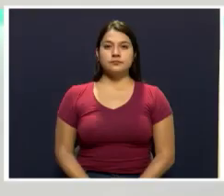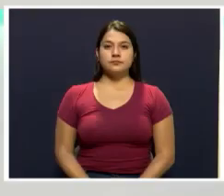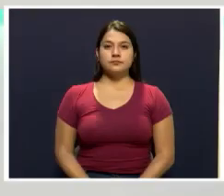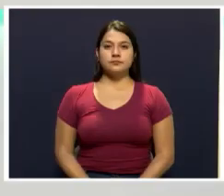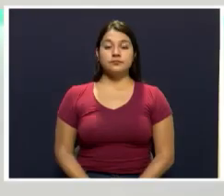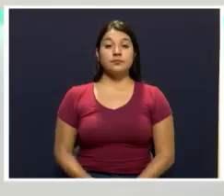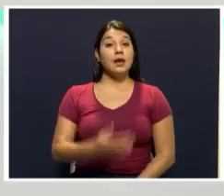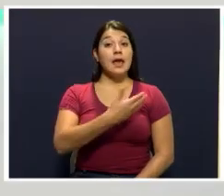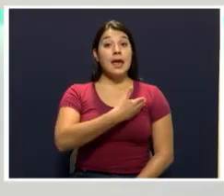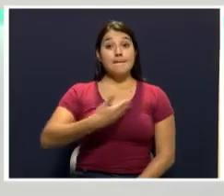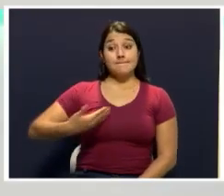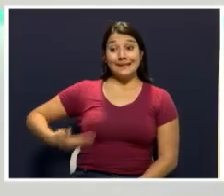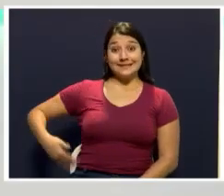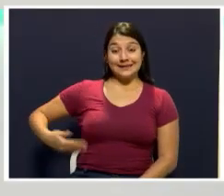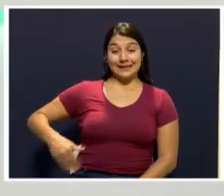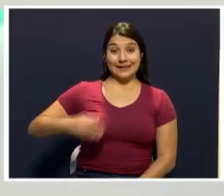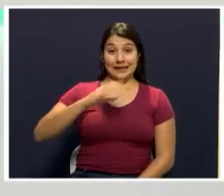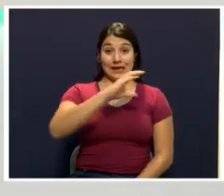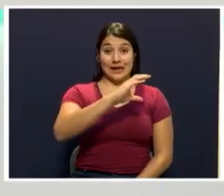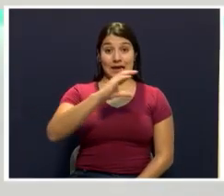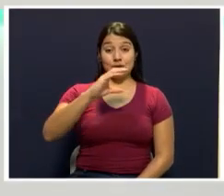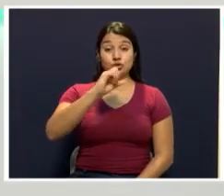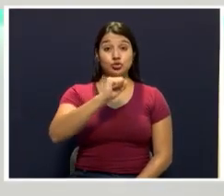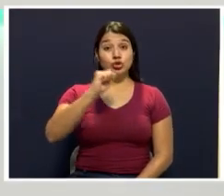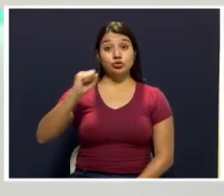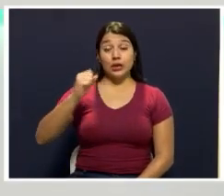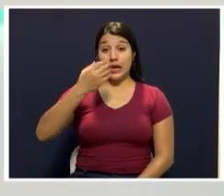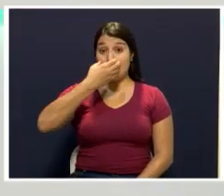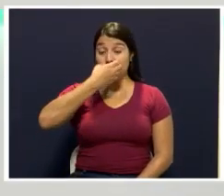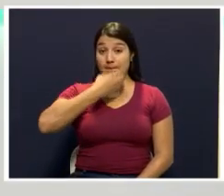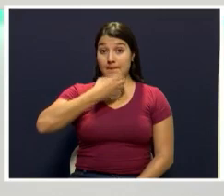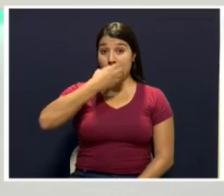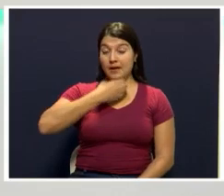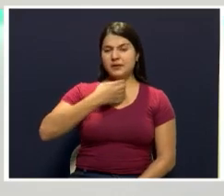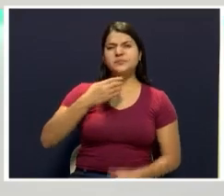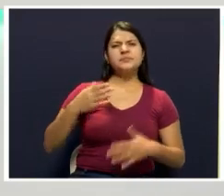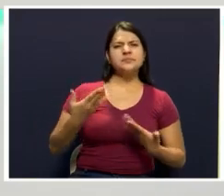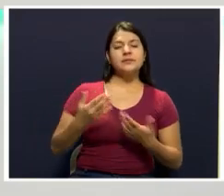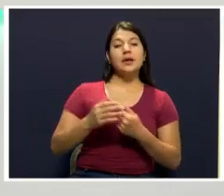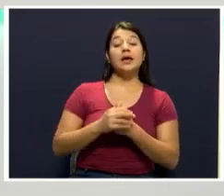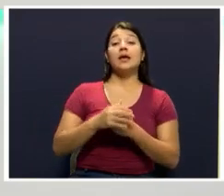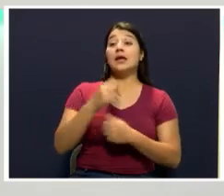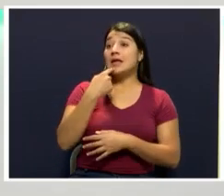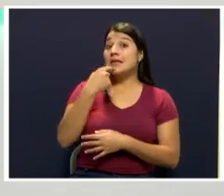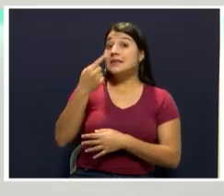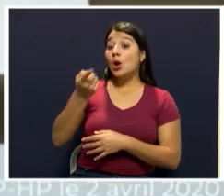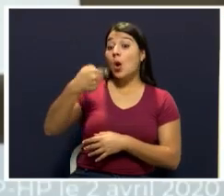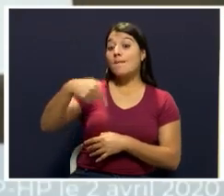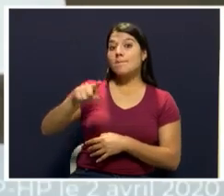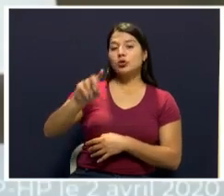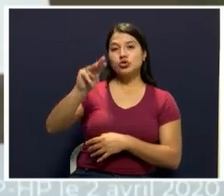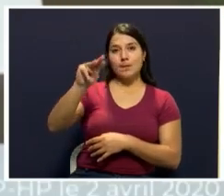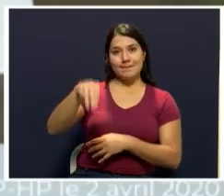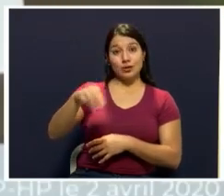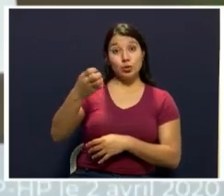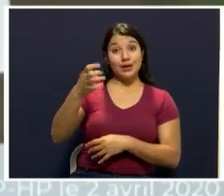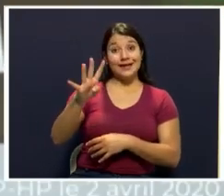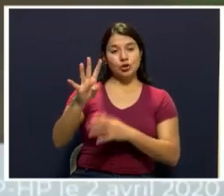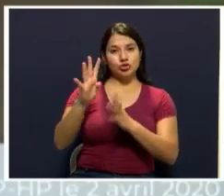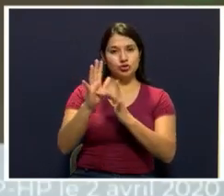Y el presidente de la Caja Costarricense del Seguro Social, Román Macaya, manifestó que el próximo martes 14 de